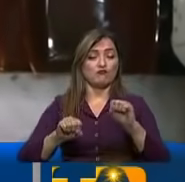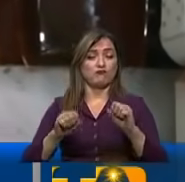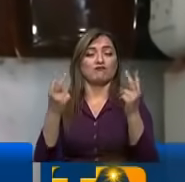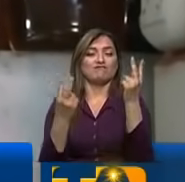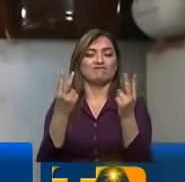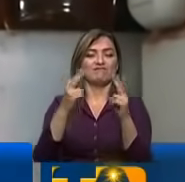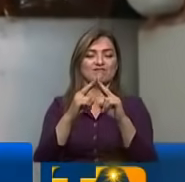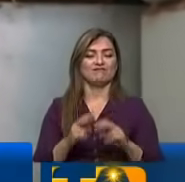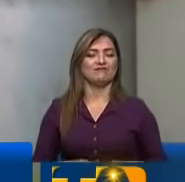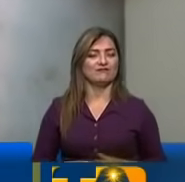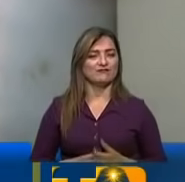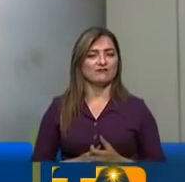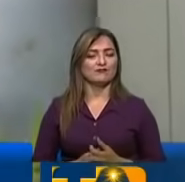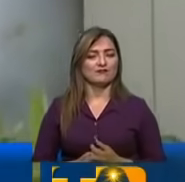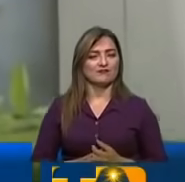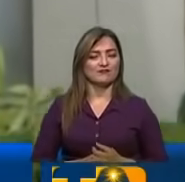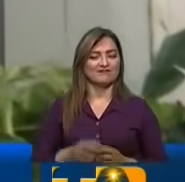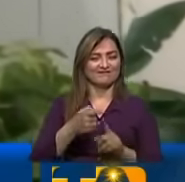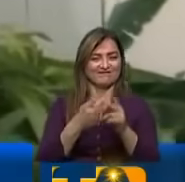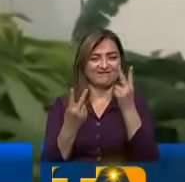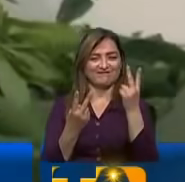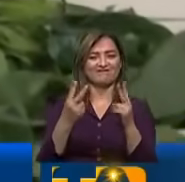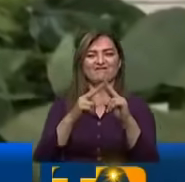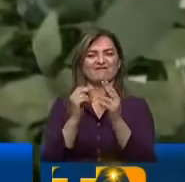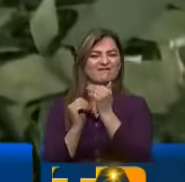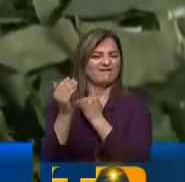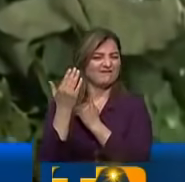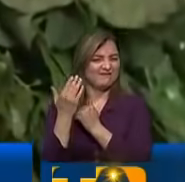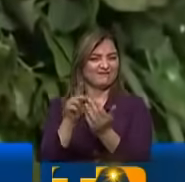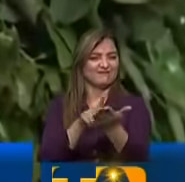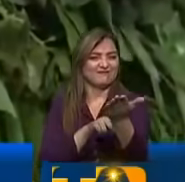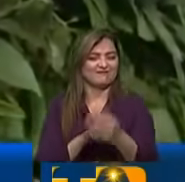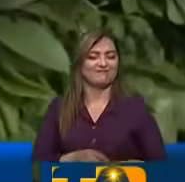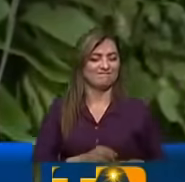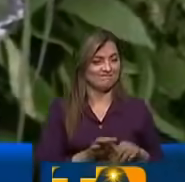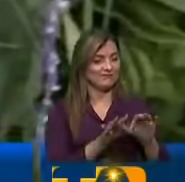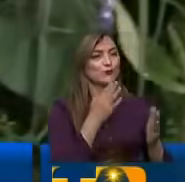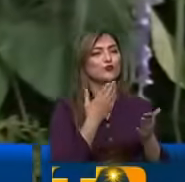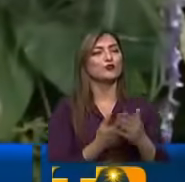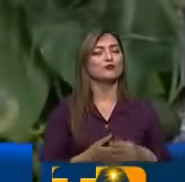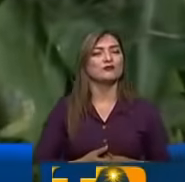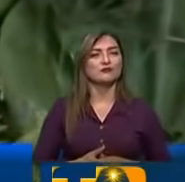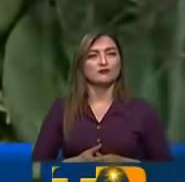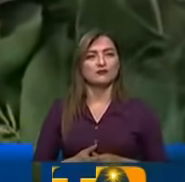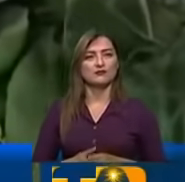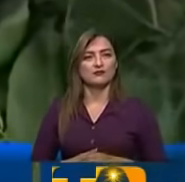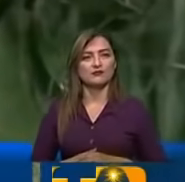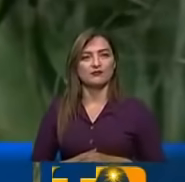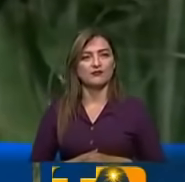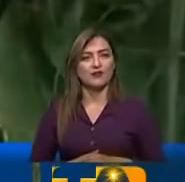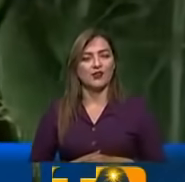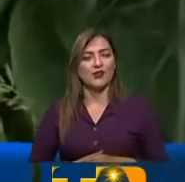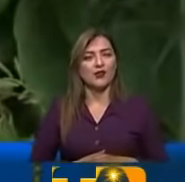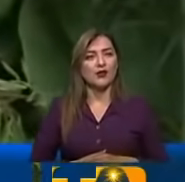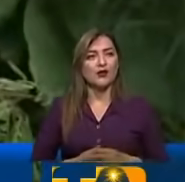que todos pueden conocer. Recordemos que visitando los mercados también conocemos un poco de historia y un poco de tradición. Perfecto, muchas gracias. Y precisamente en este momento nos